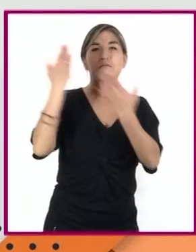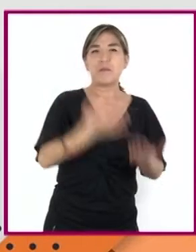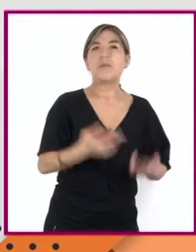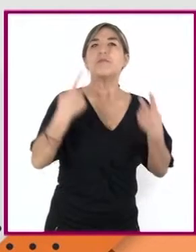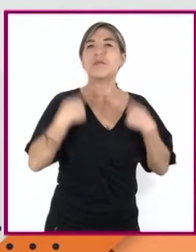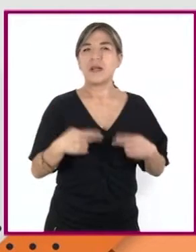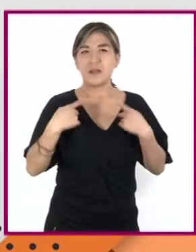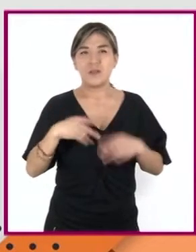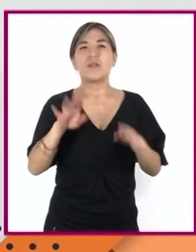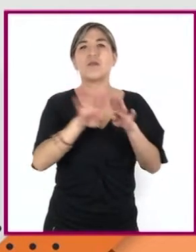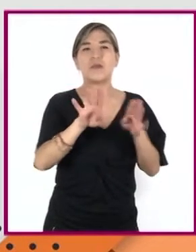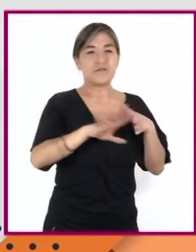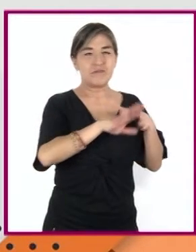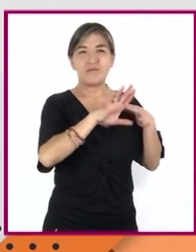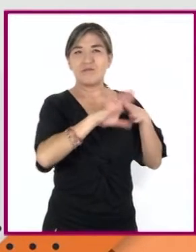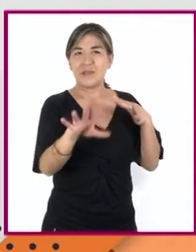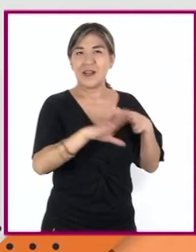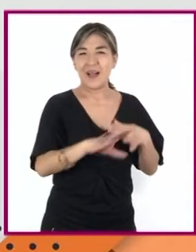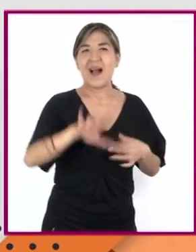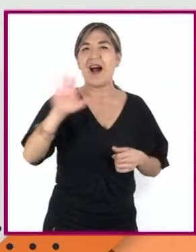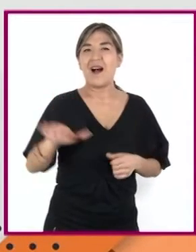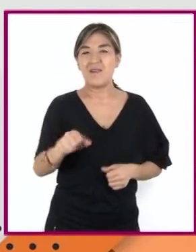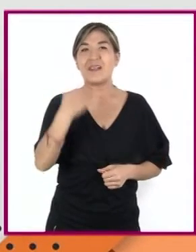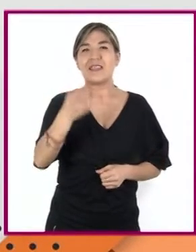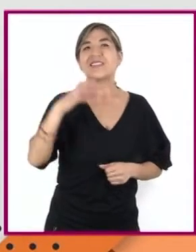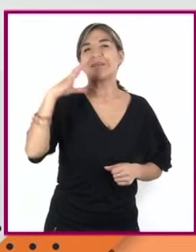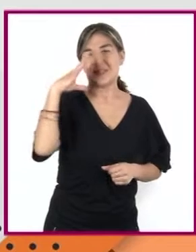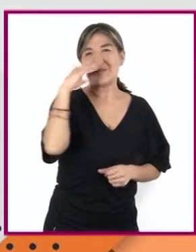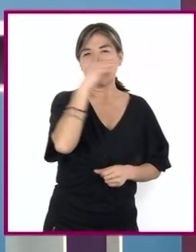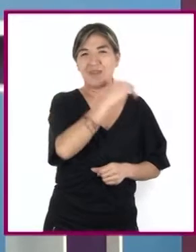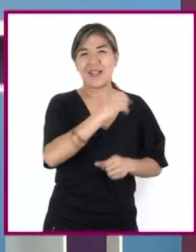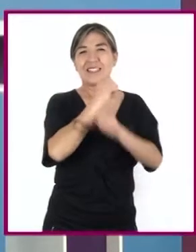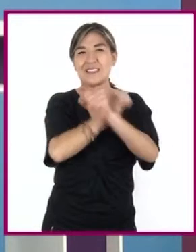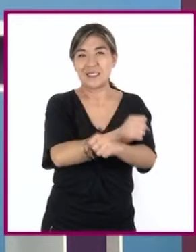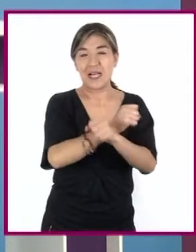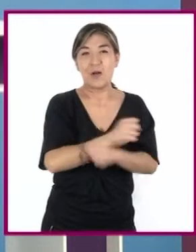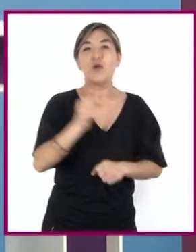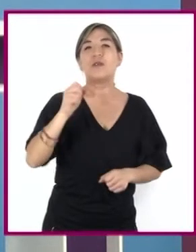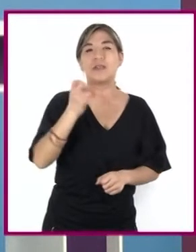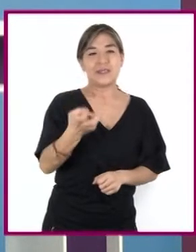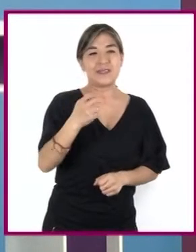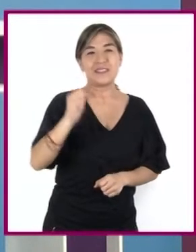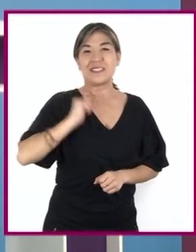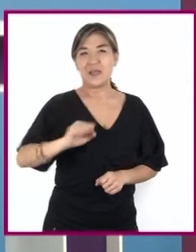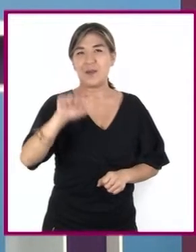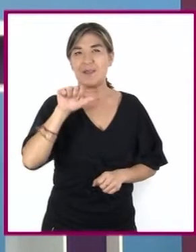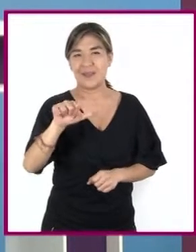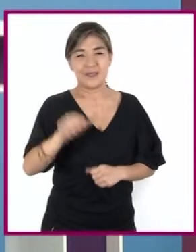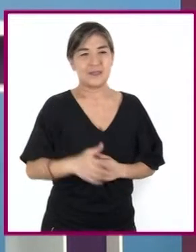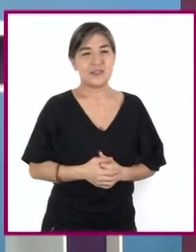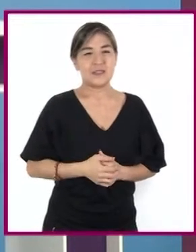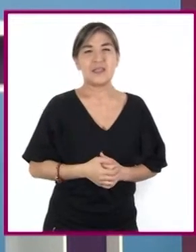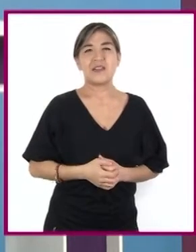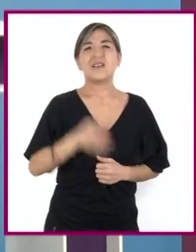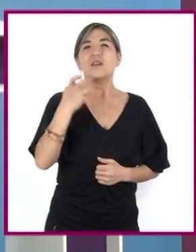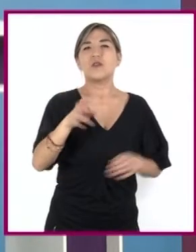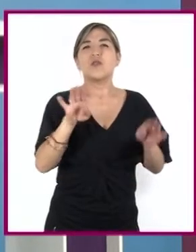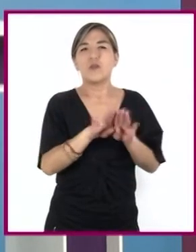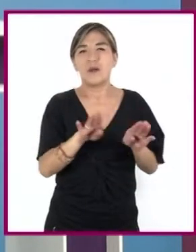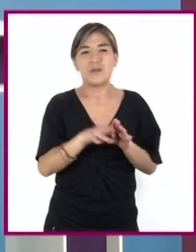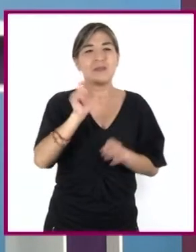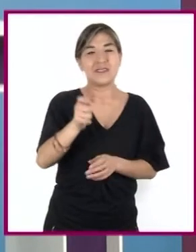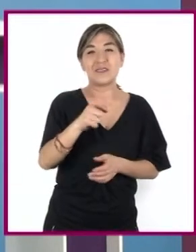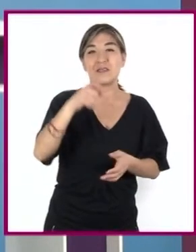de África esclavos durante el siglo XVI. Es decir, el tráfico y la compra